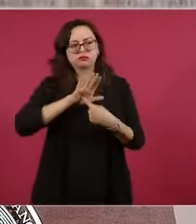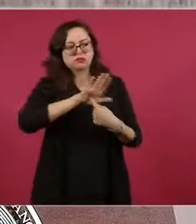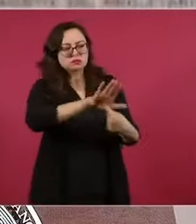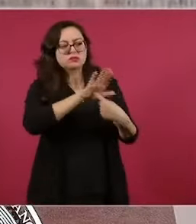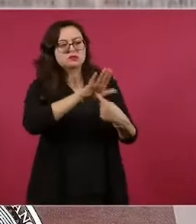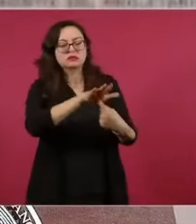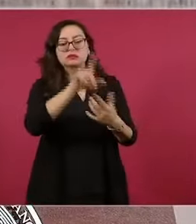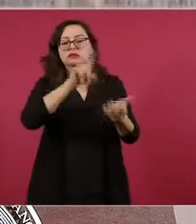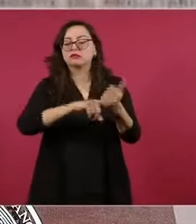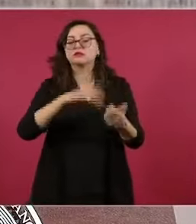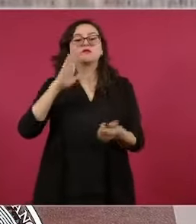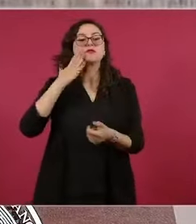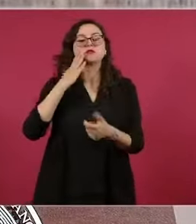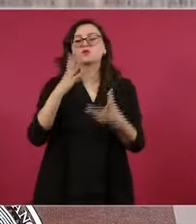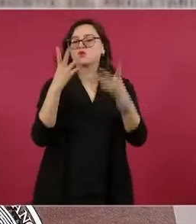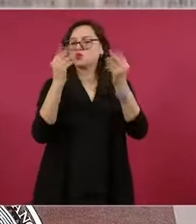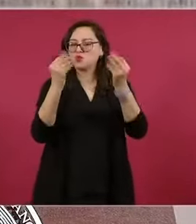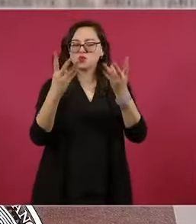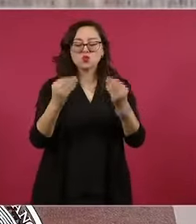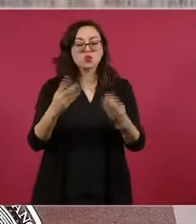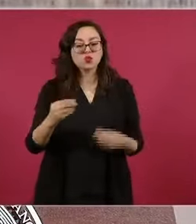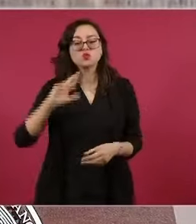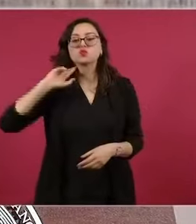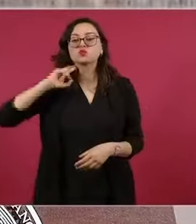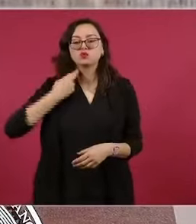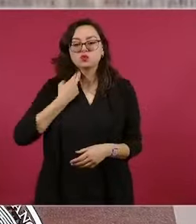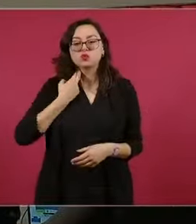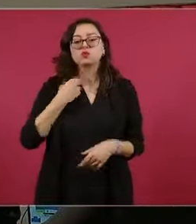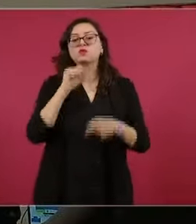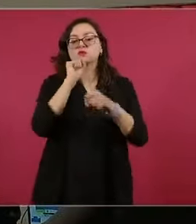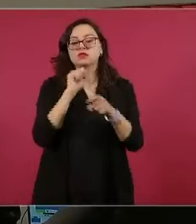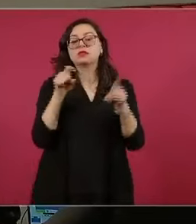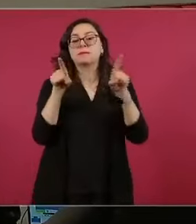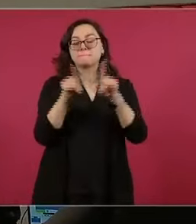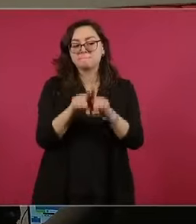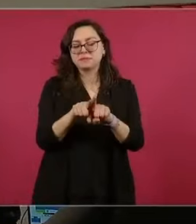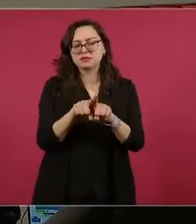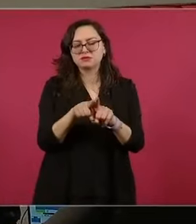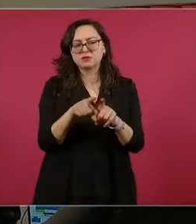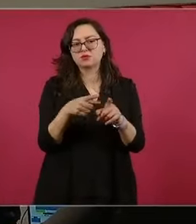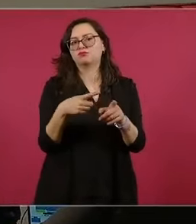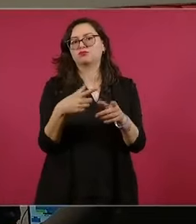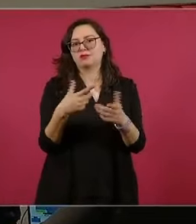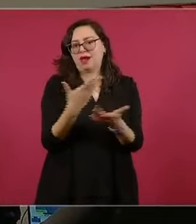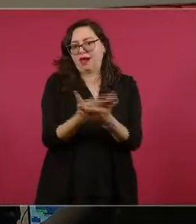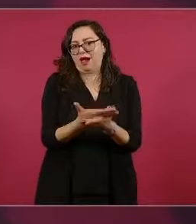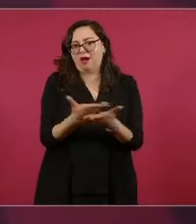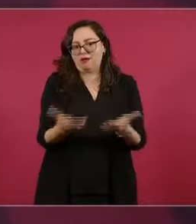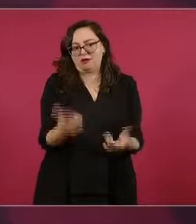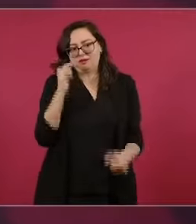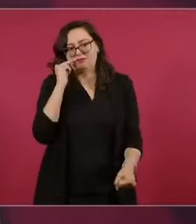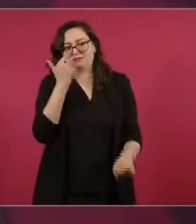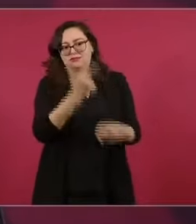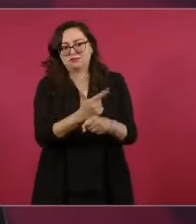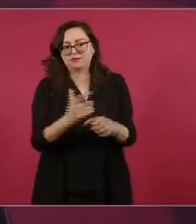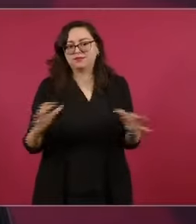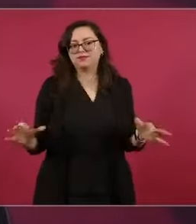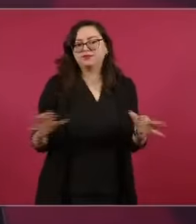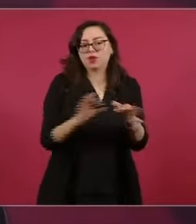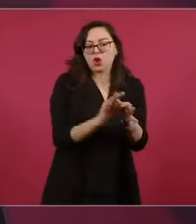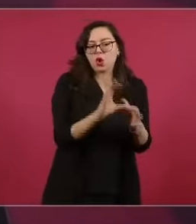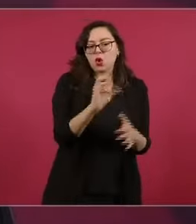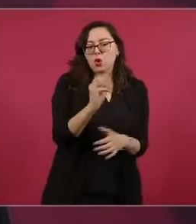muy importante porque además de que está vinculado con la Coparmex, esta página tiene